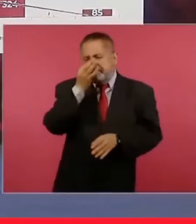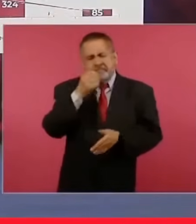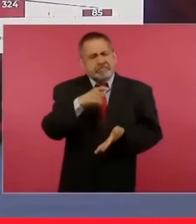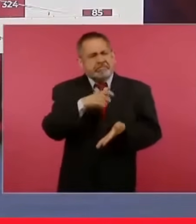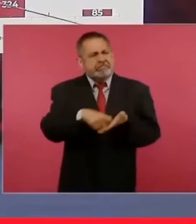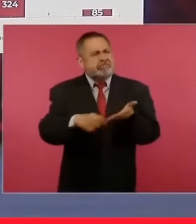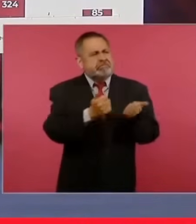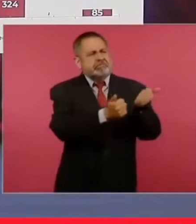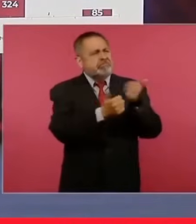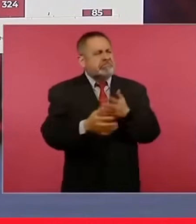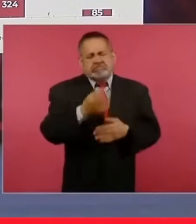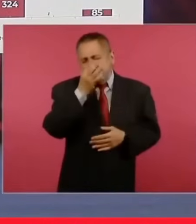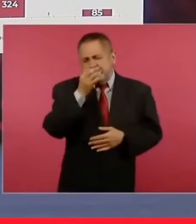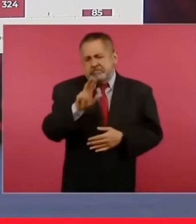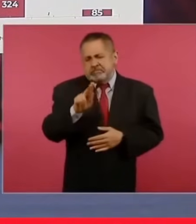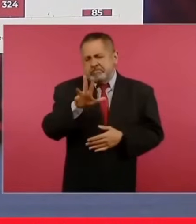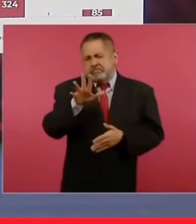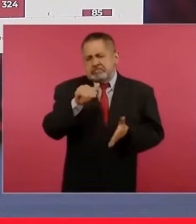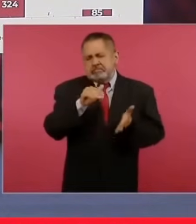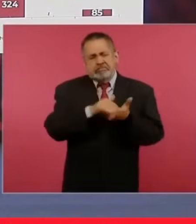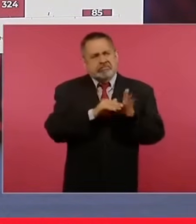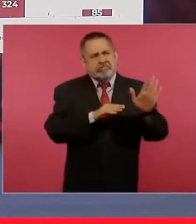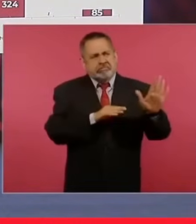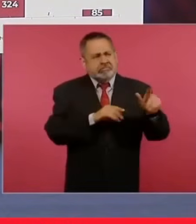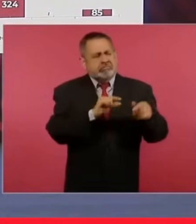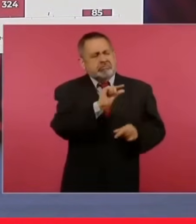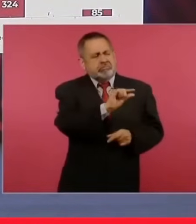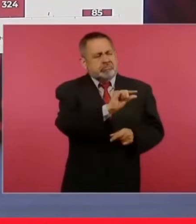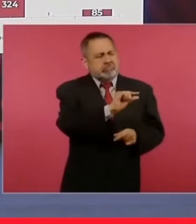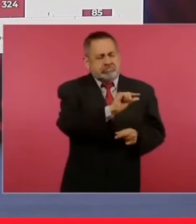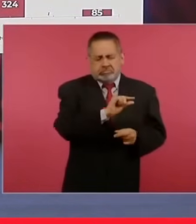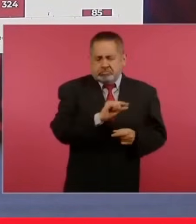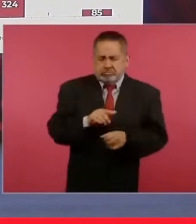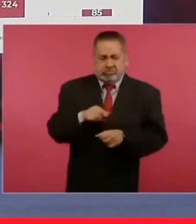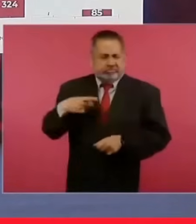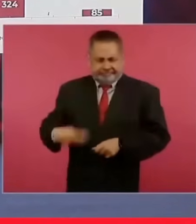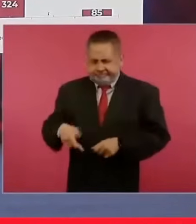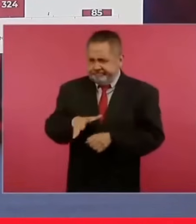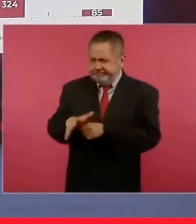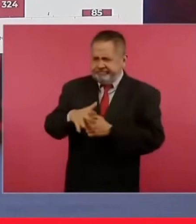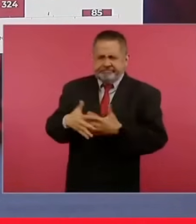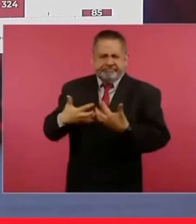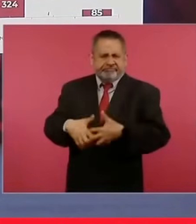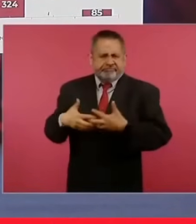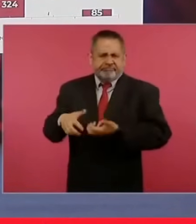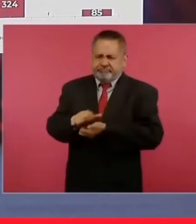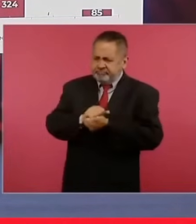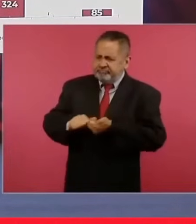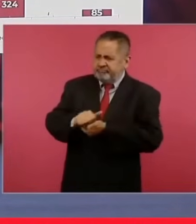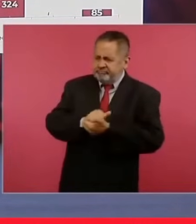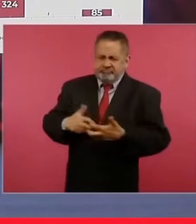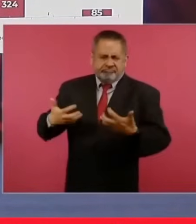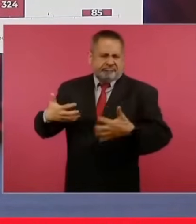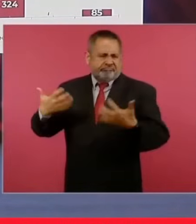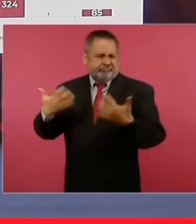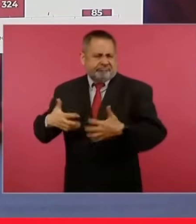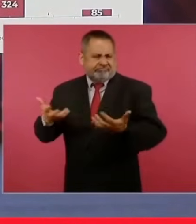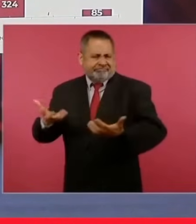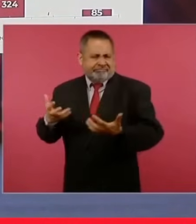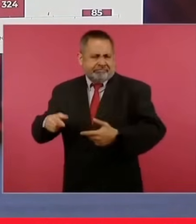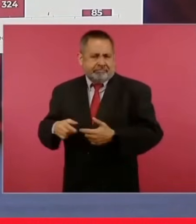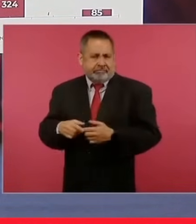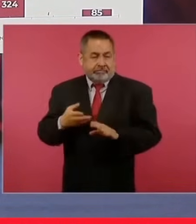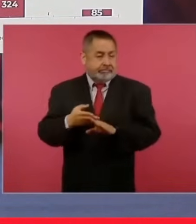vamos a importar 85,000 barriles. Nosotros cuando nos vayamos habremos pasado de